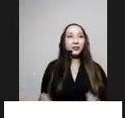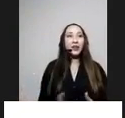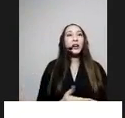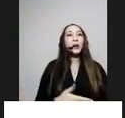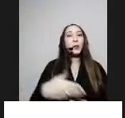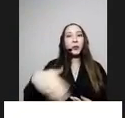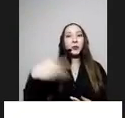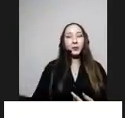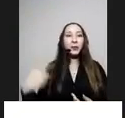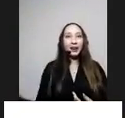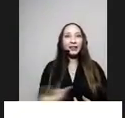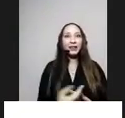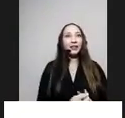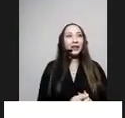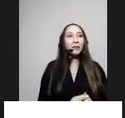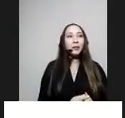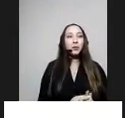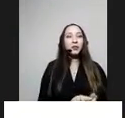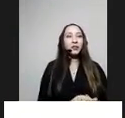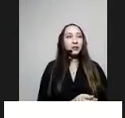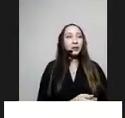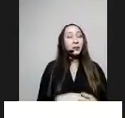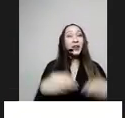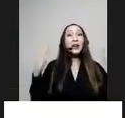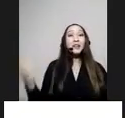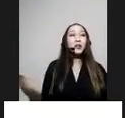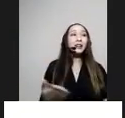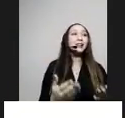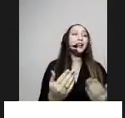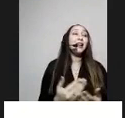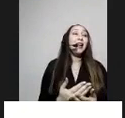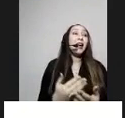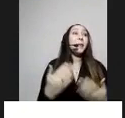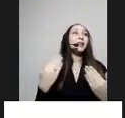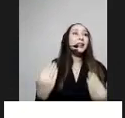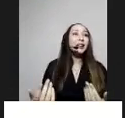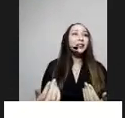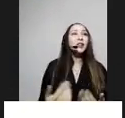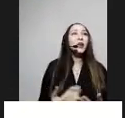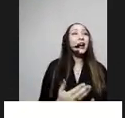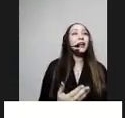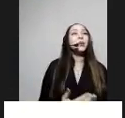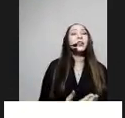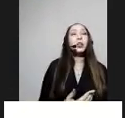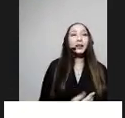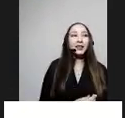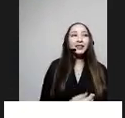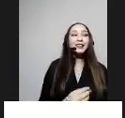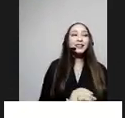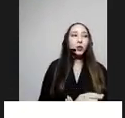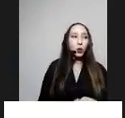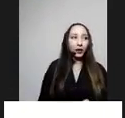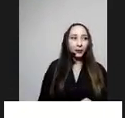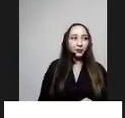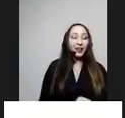mindfulness? Lo podemos ver en la siguiente lámina, por favor. ¿Sí? El mindfulness es prestar atención al momento presente